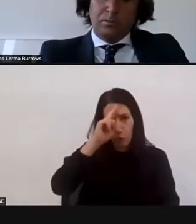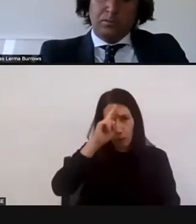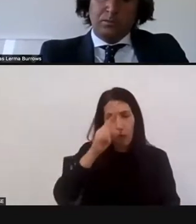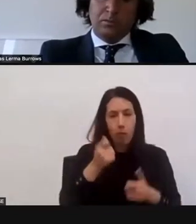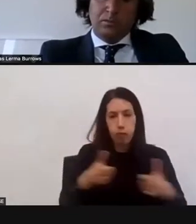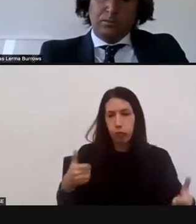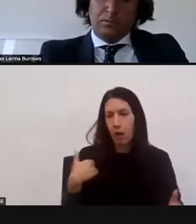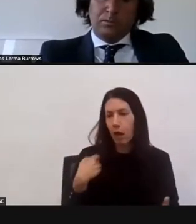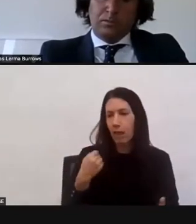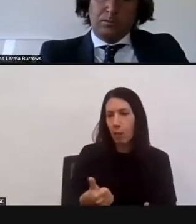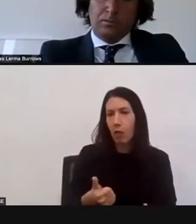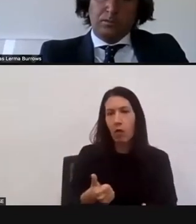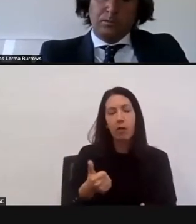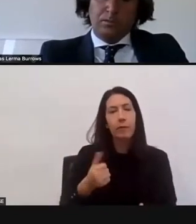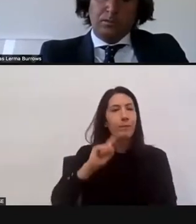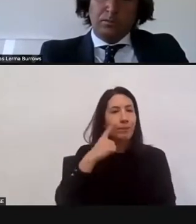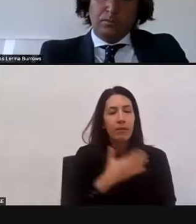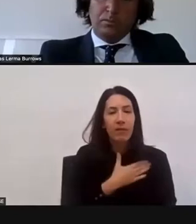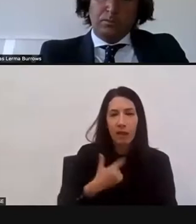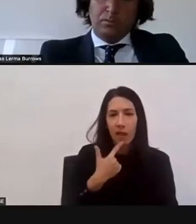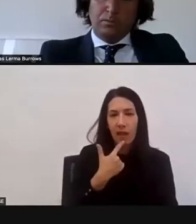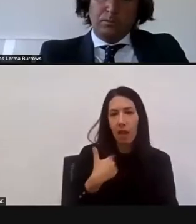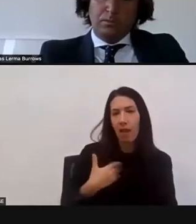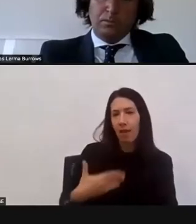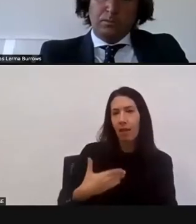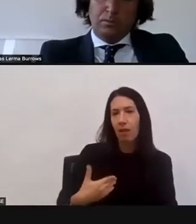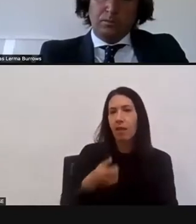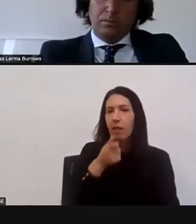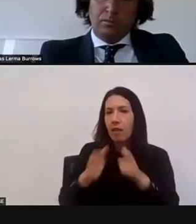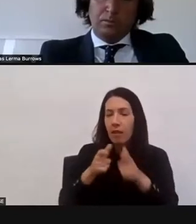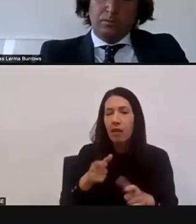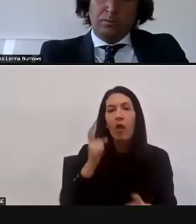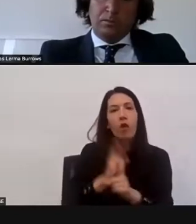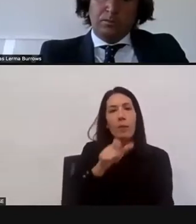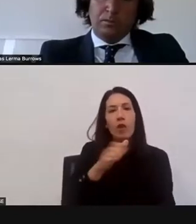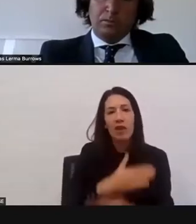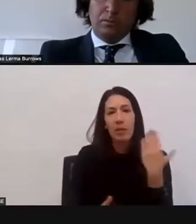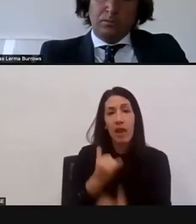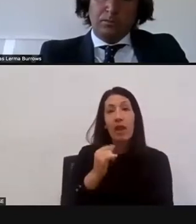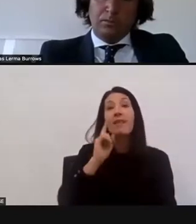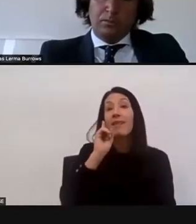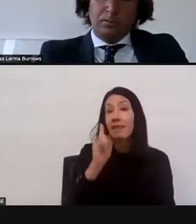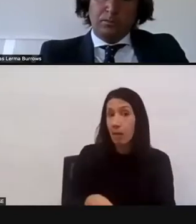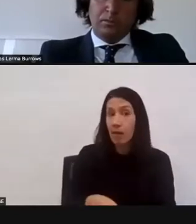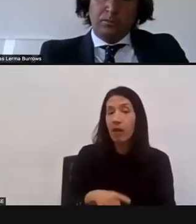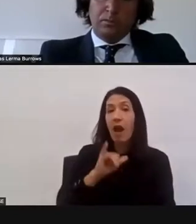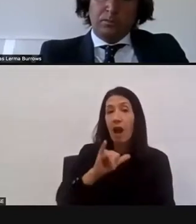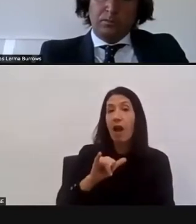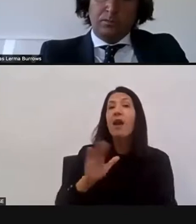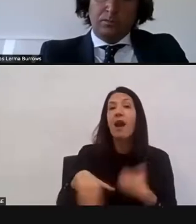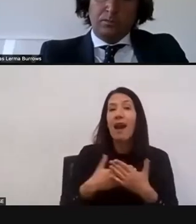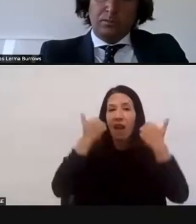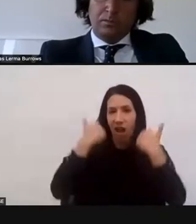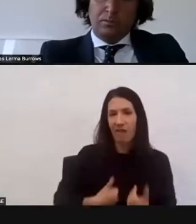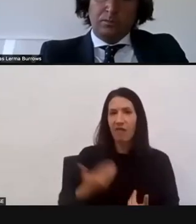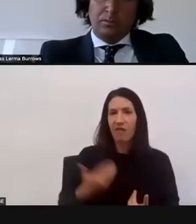identifican con vejaciones, con insultos hacia personas con discapacidad e incluso con agresiones de tipo